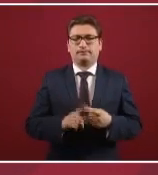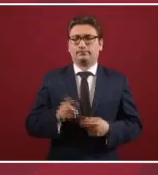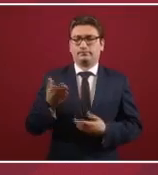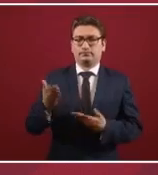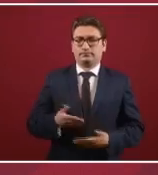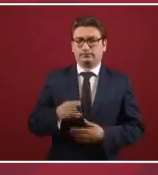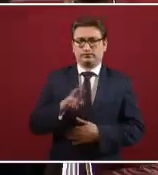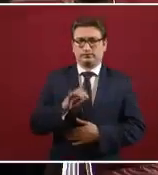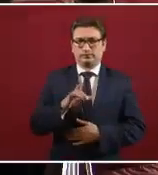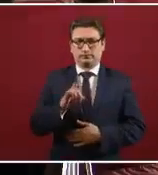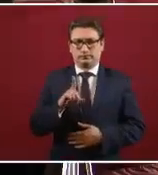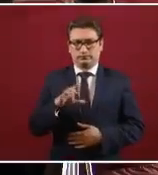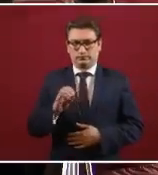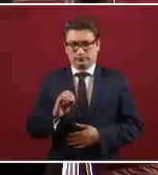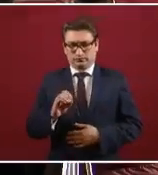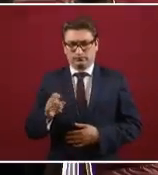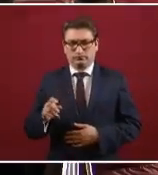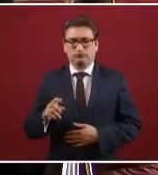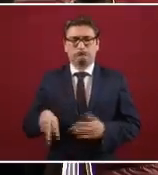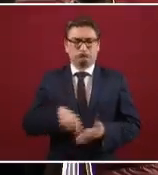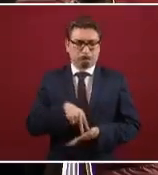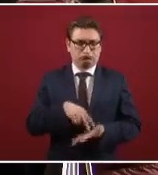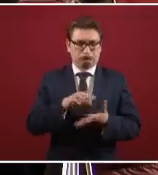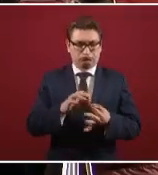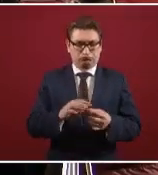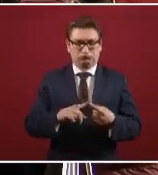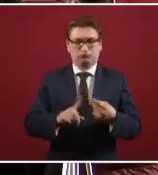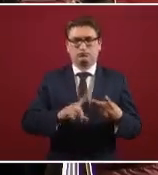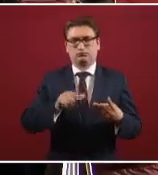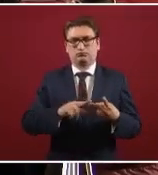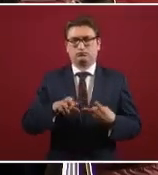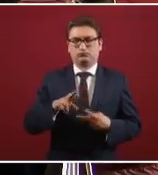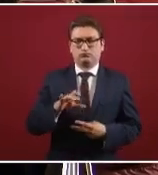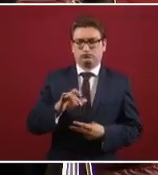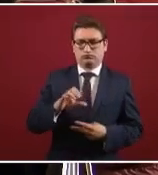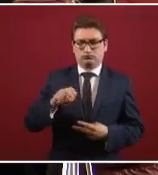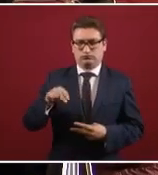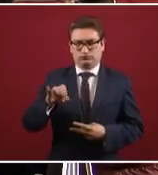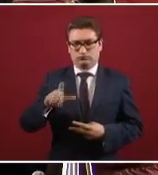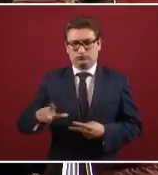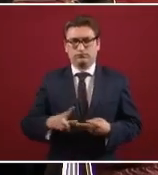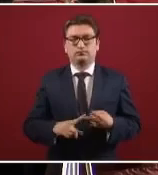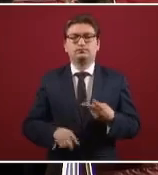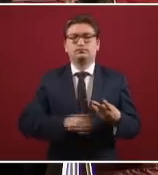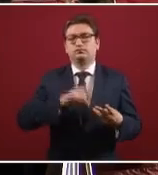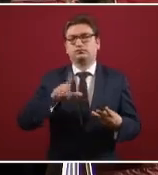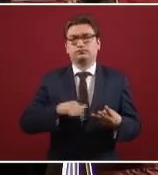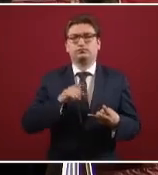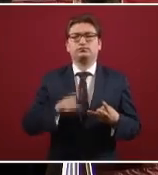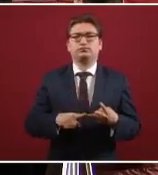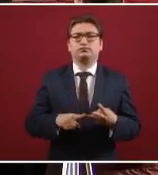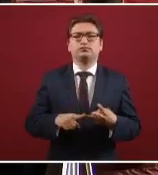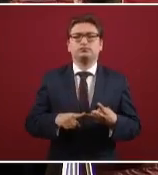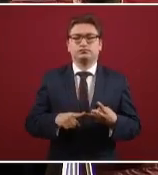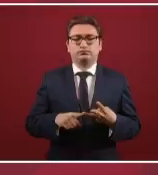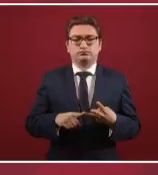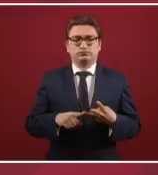sheffield luego racional y luego